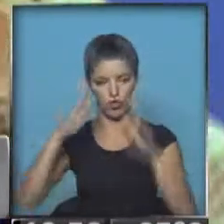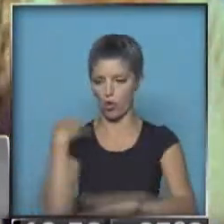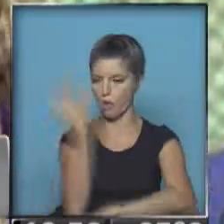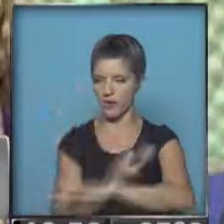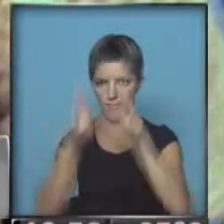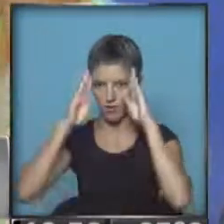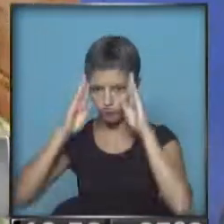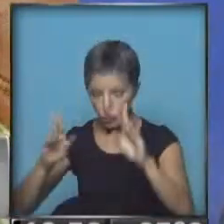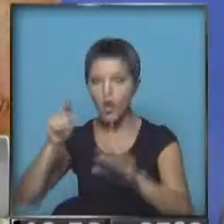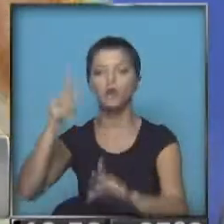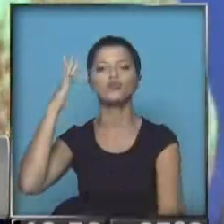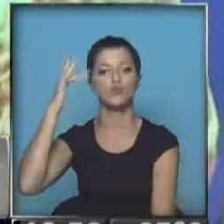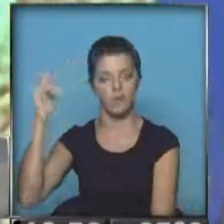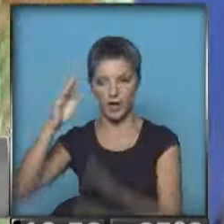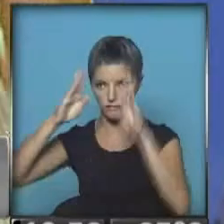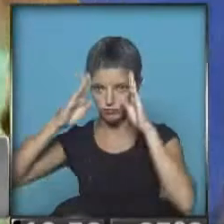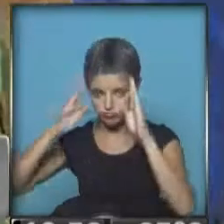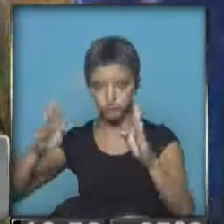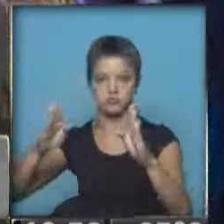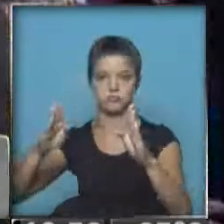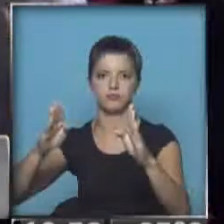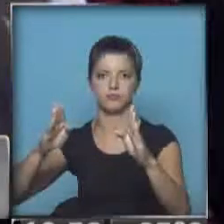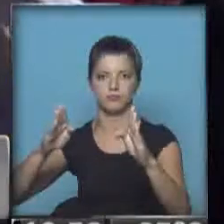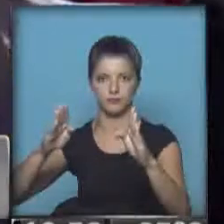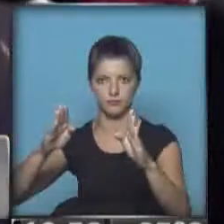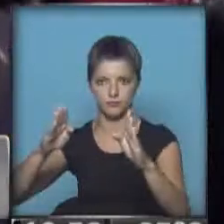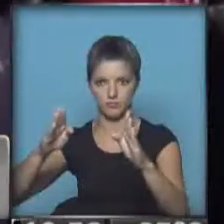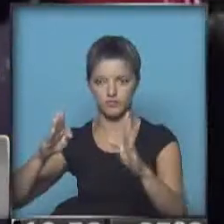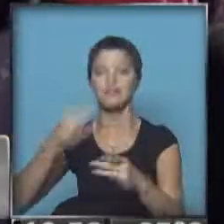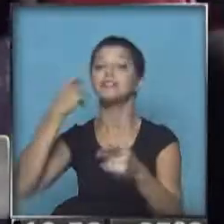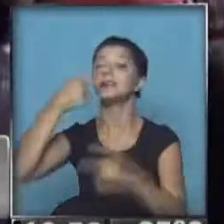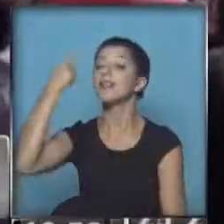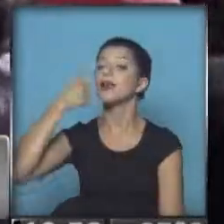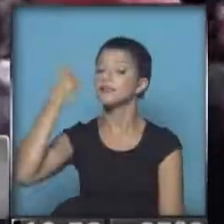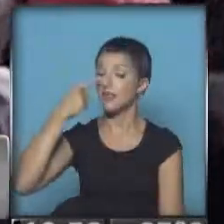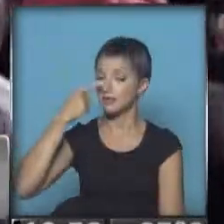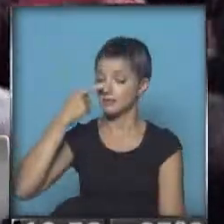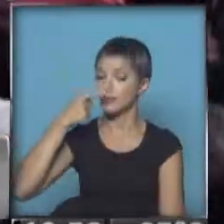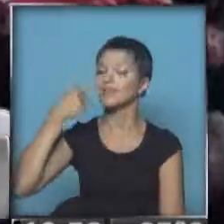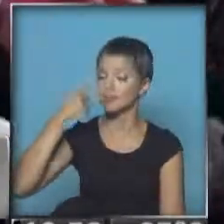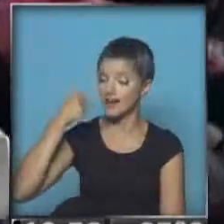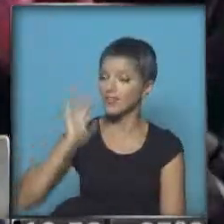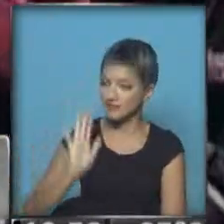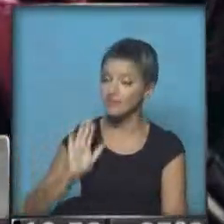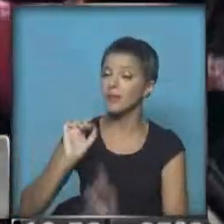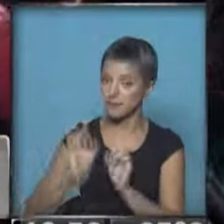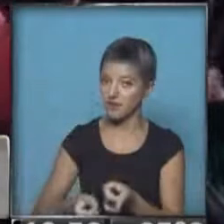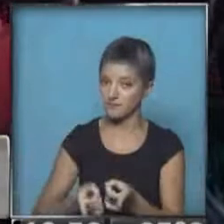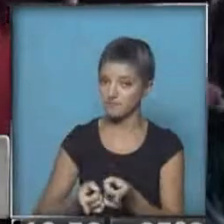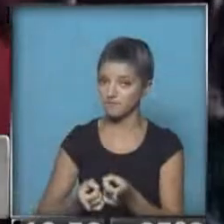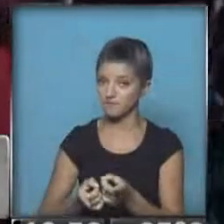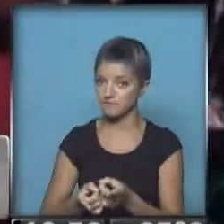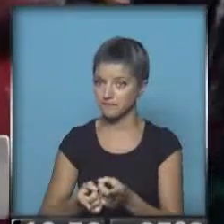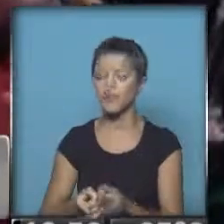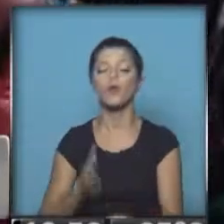de acuerdo a las ideas, a las convicciones y a los intereses, fundamentalmente, porque